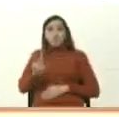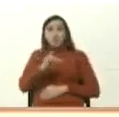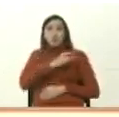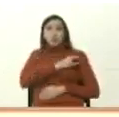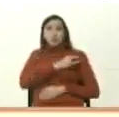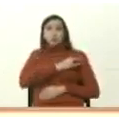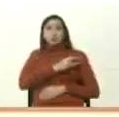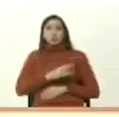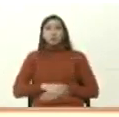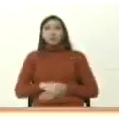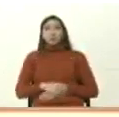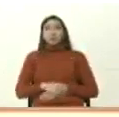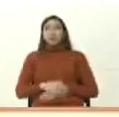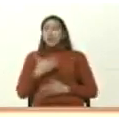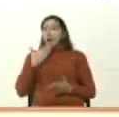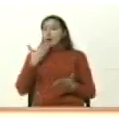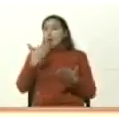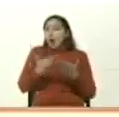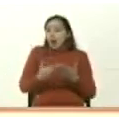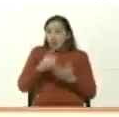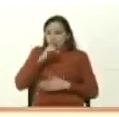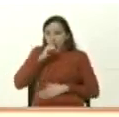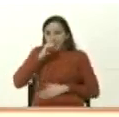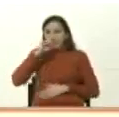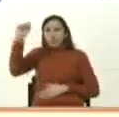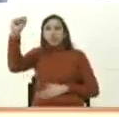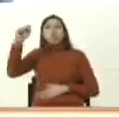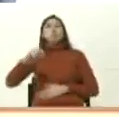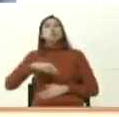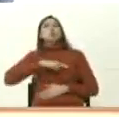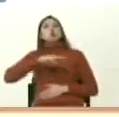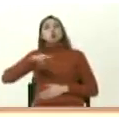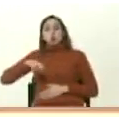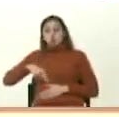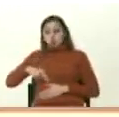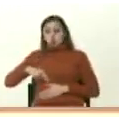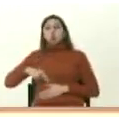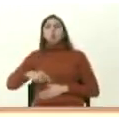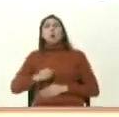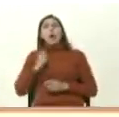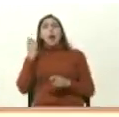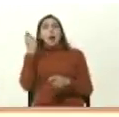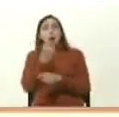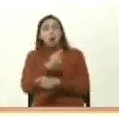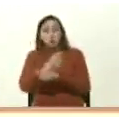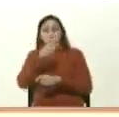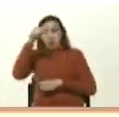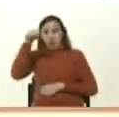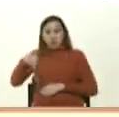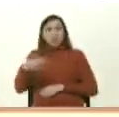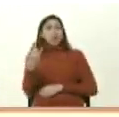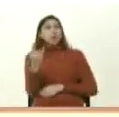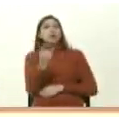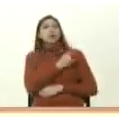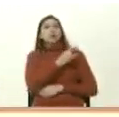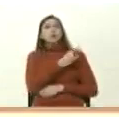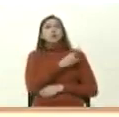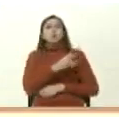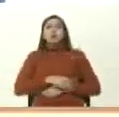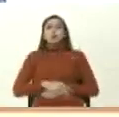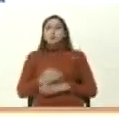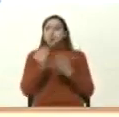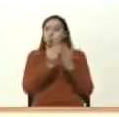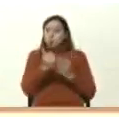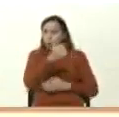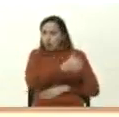Venezuela. Agradecemos al presidente, quienes somos egresados de la Universidad Central de Venezuela, los